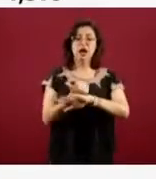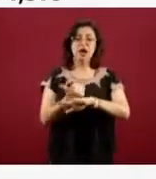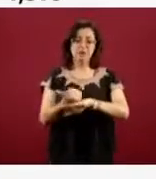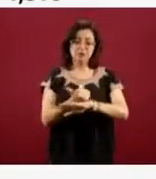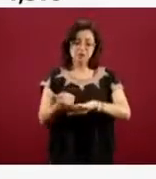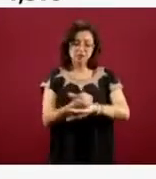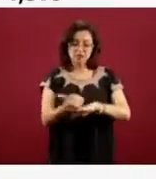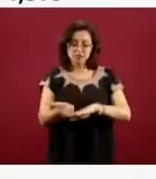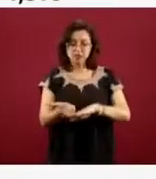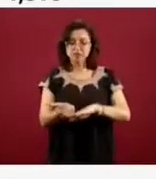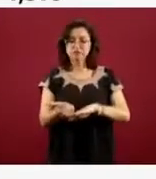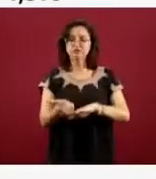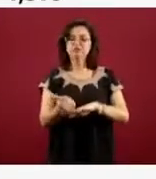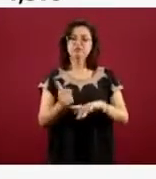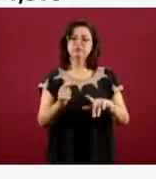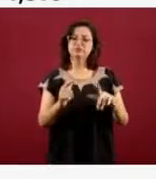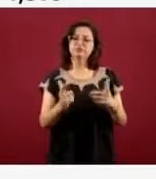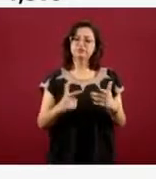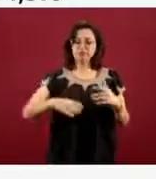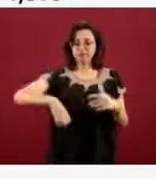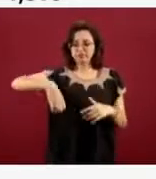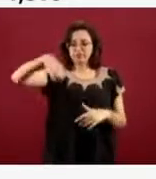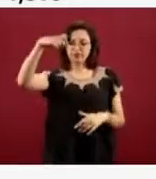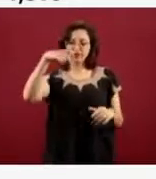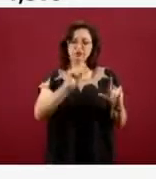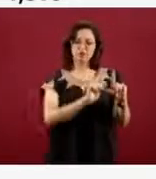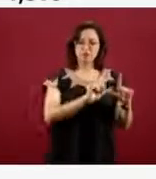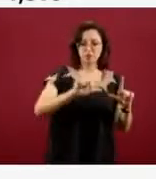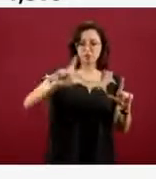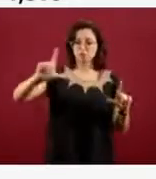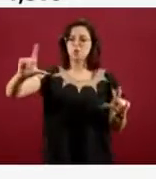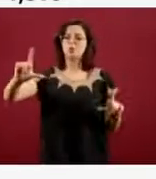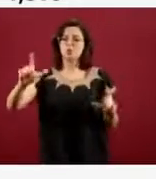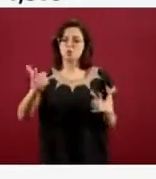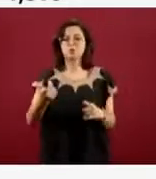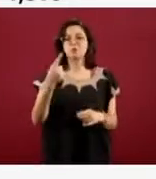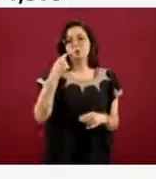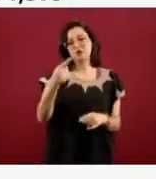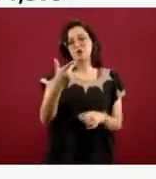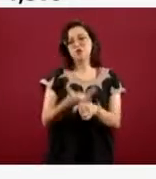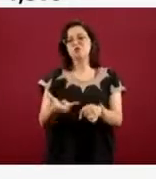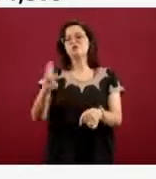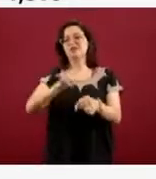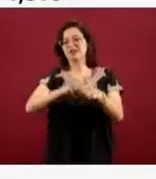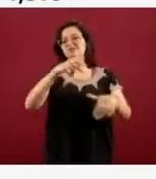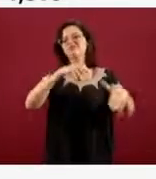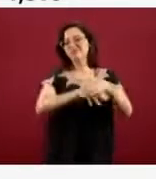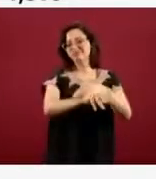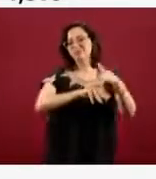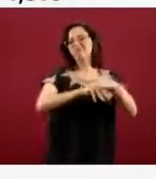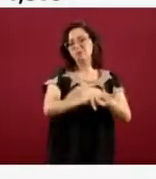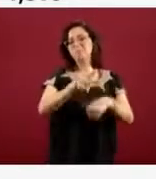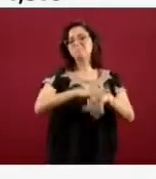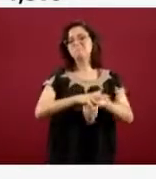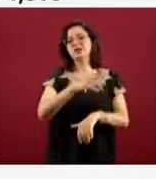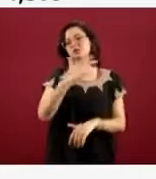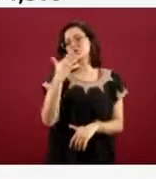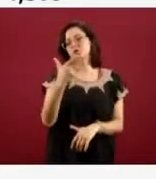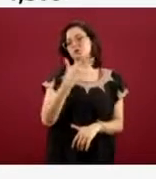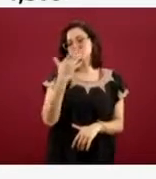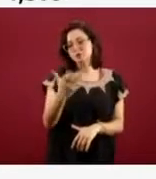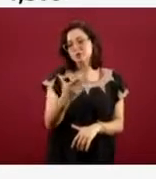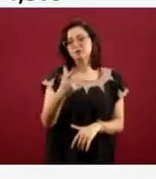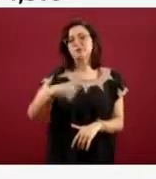en la medida que se incrementa la edad de la persona, pues empezamos a ver esta carga de